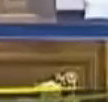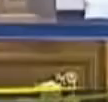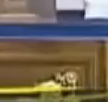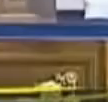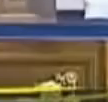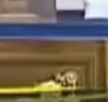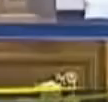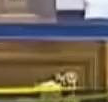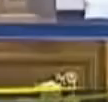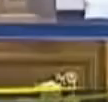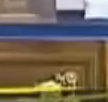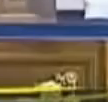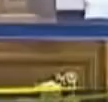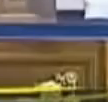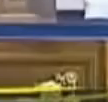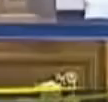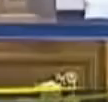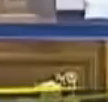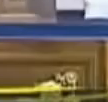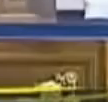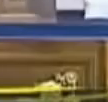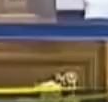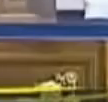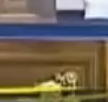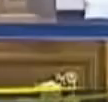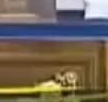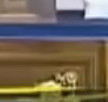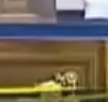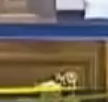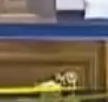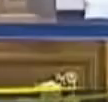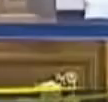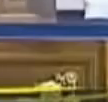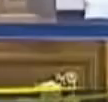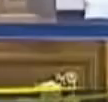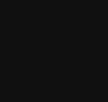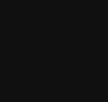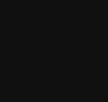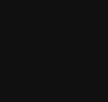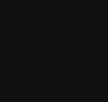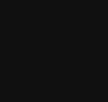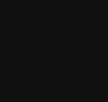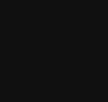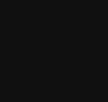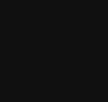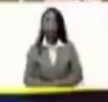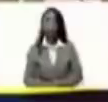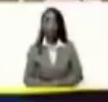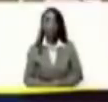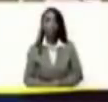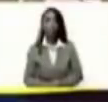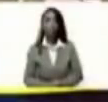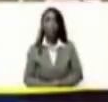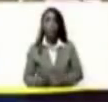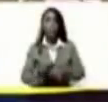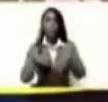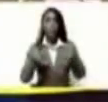cualitativo, porque no lo pueden explicar, sino que te llenan la cabeza con números, sobre todo números mal dichos, como este. Aumento